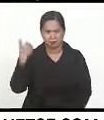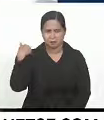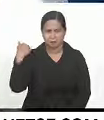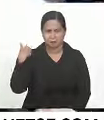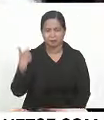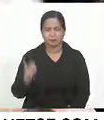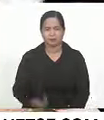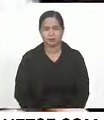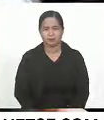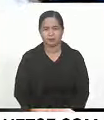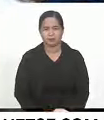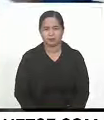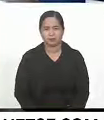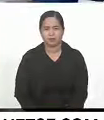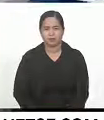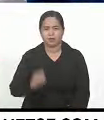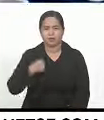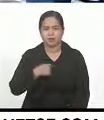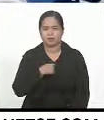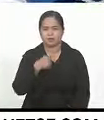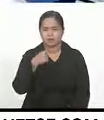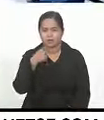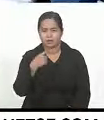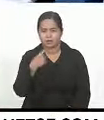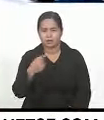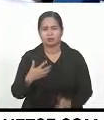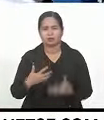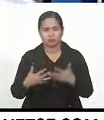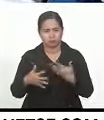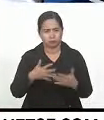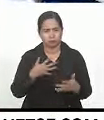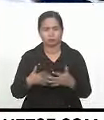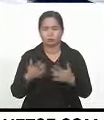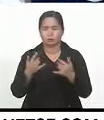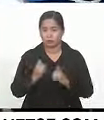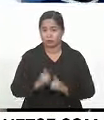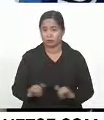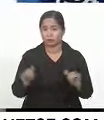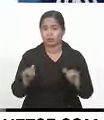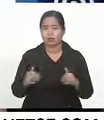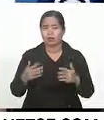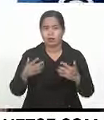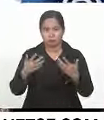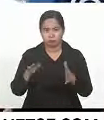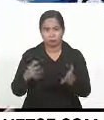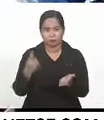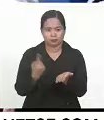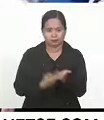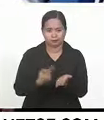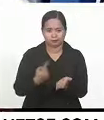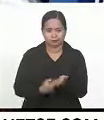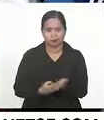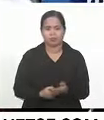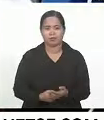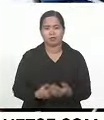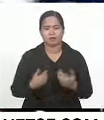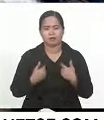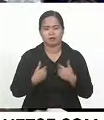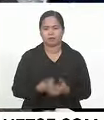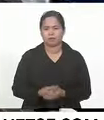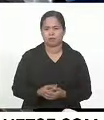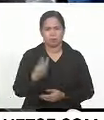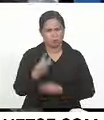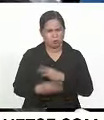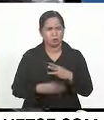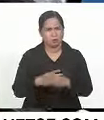congratulations. Lo que yo he manifestado y lo he conversado también con el canciller y con diferentes personas en América Latina y en el mundo, es